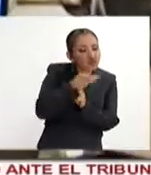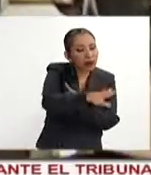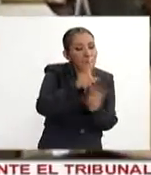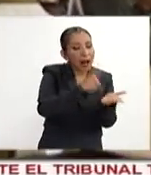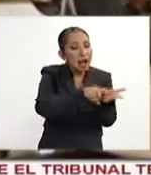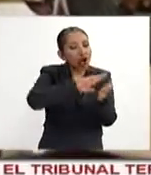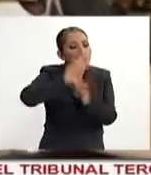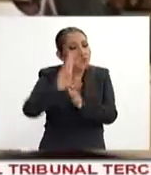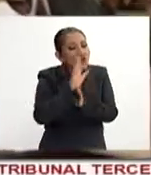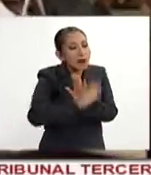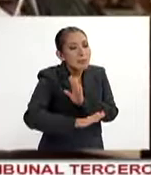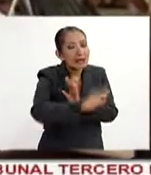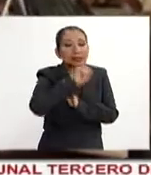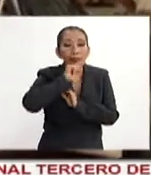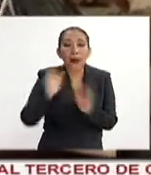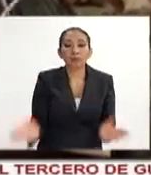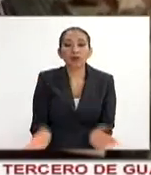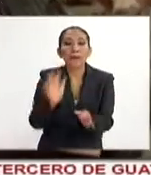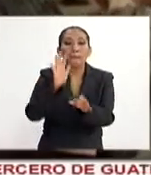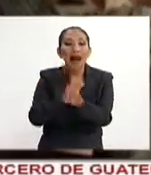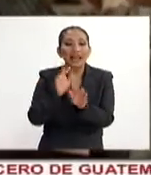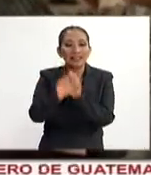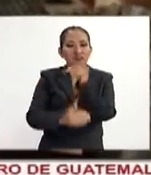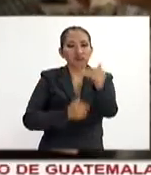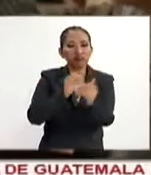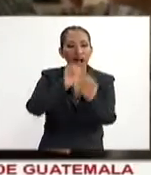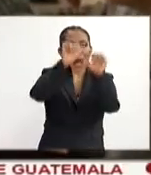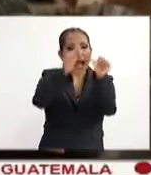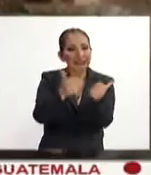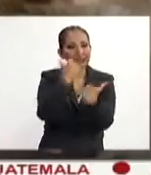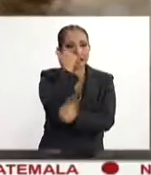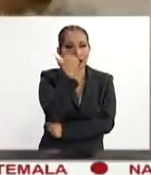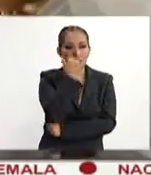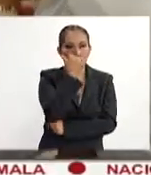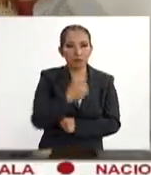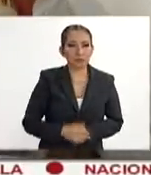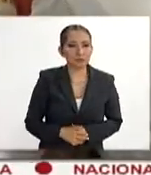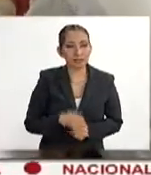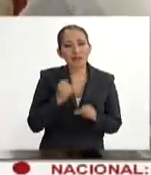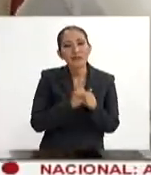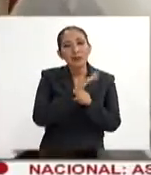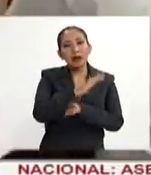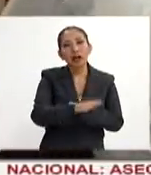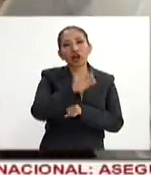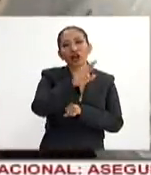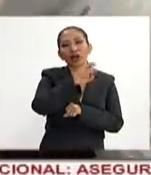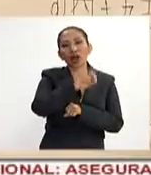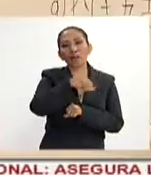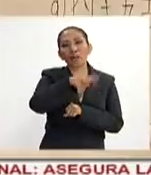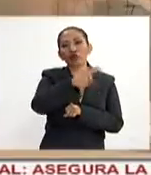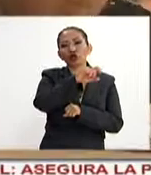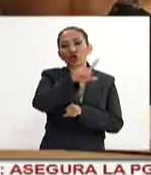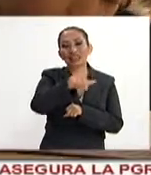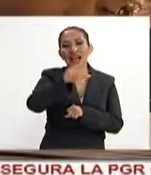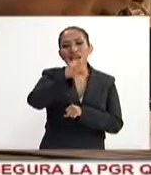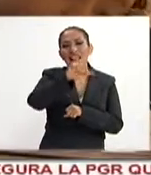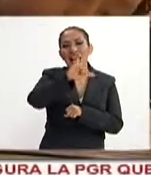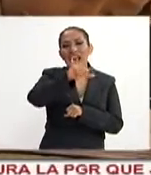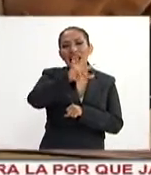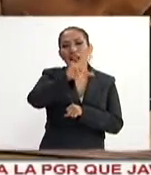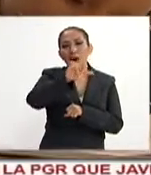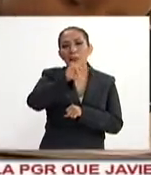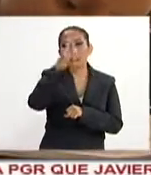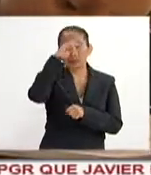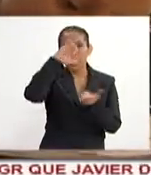valores universales y promover más el desarrollo artístico de los alumnos. Con información de Rodrigo Muñoz y Jacqueline López